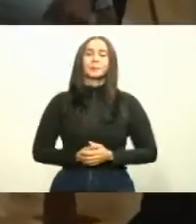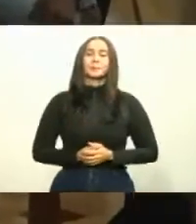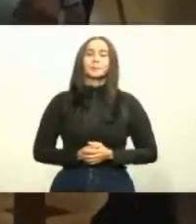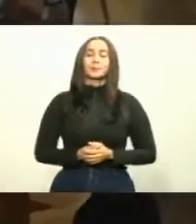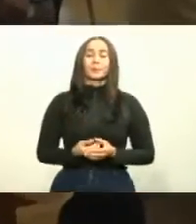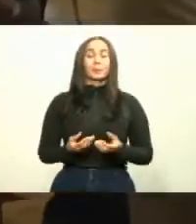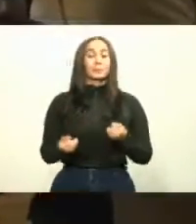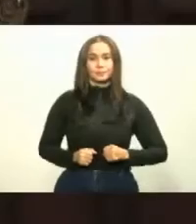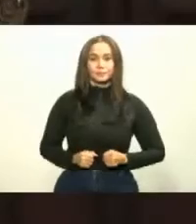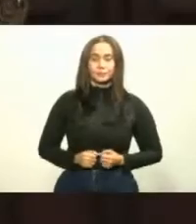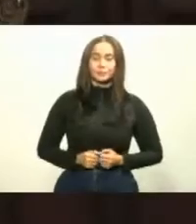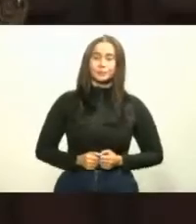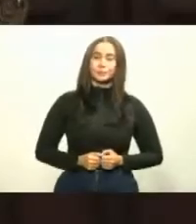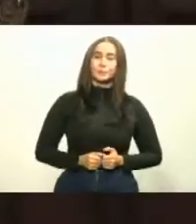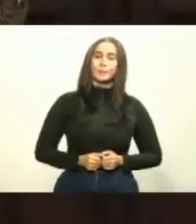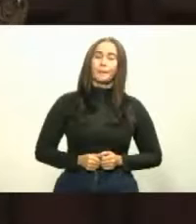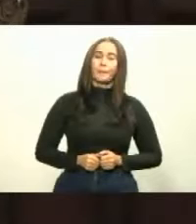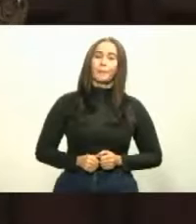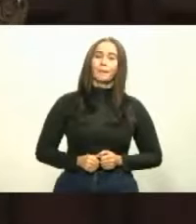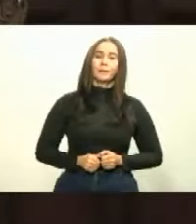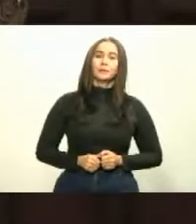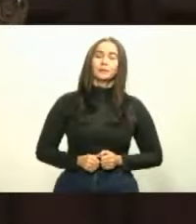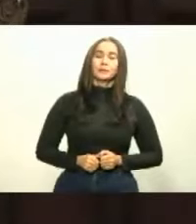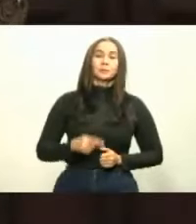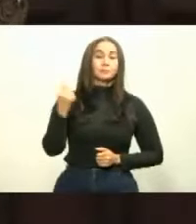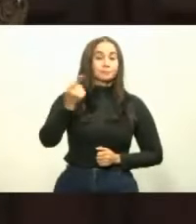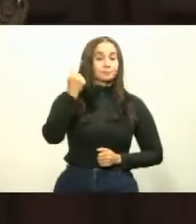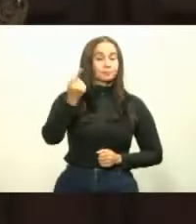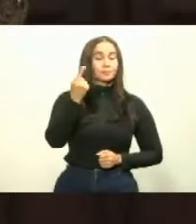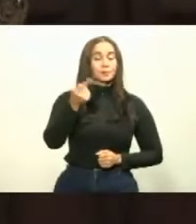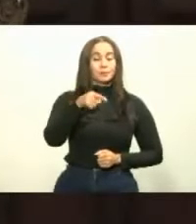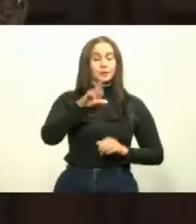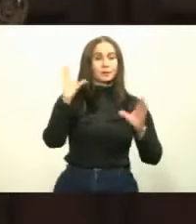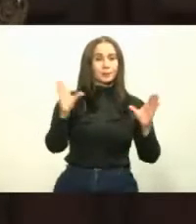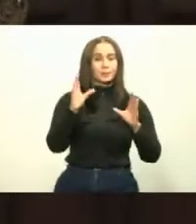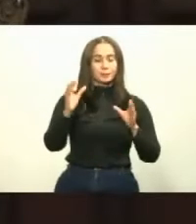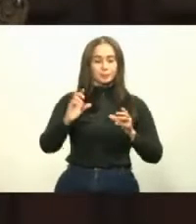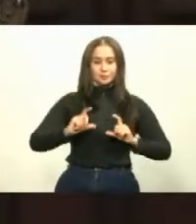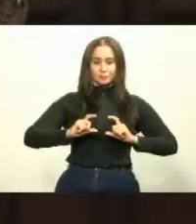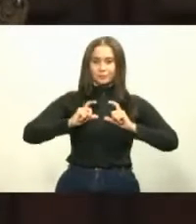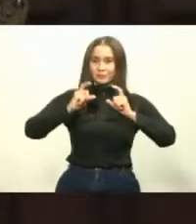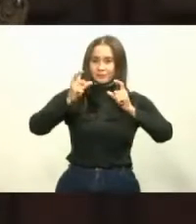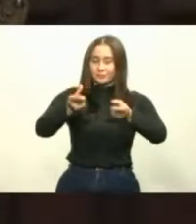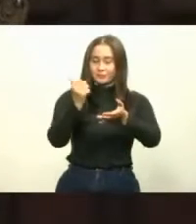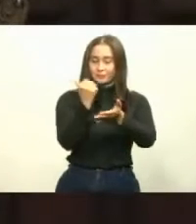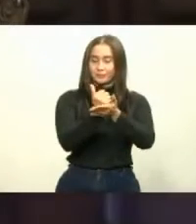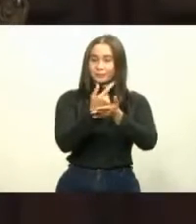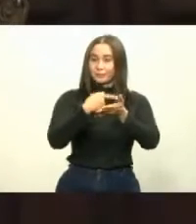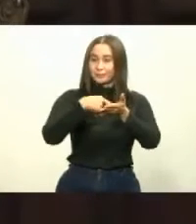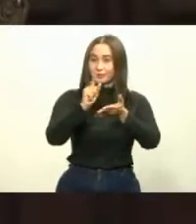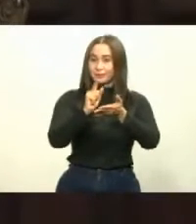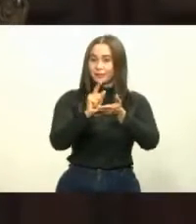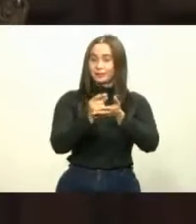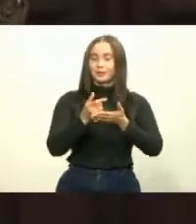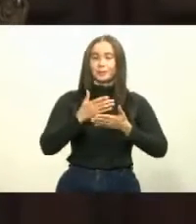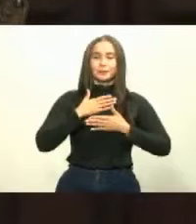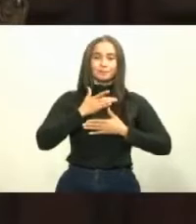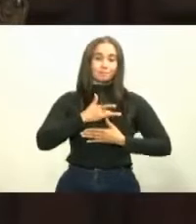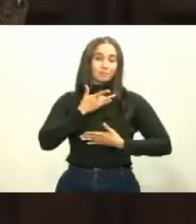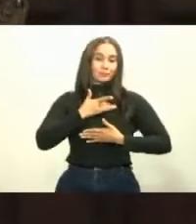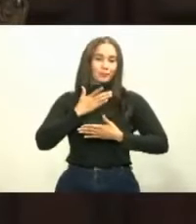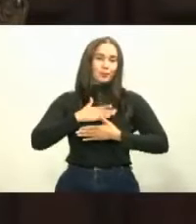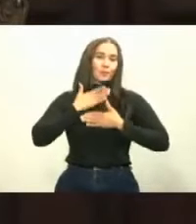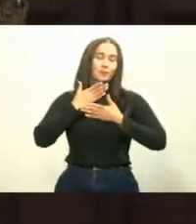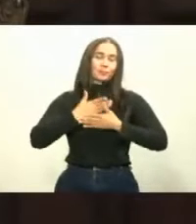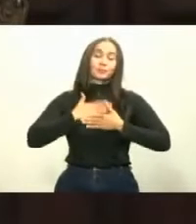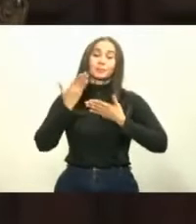responsabilidad. Cada vez que tenemos estos actos de entrega de títulos, me siento muy contento y satisfecho, porque con la entrega de